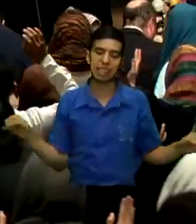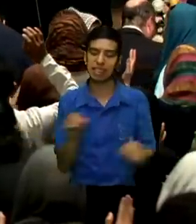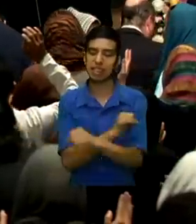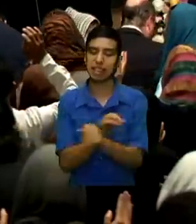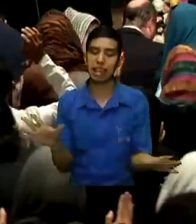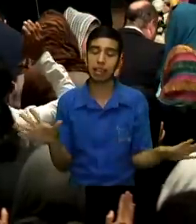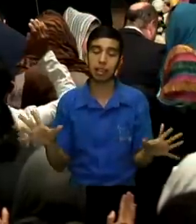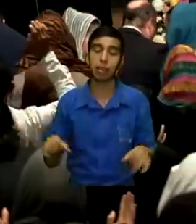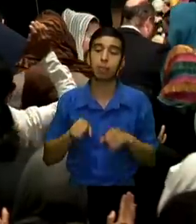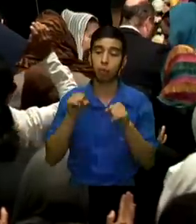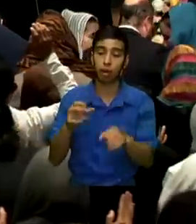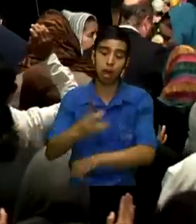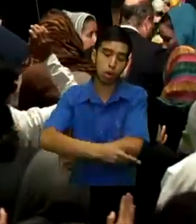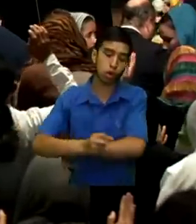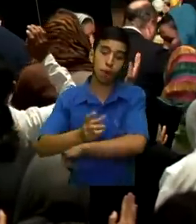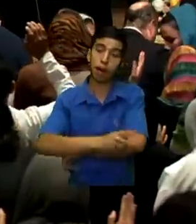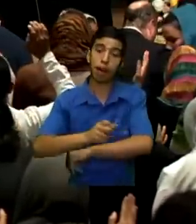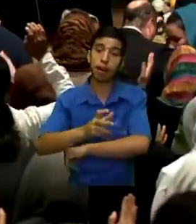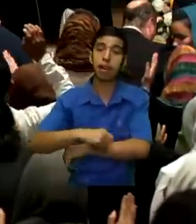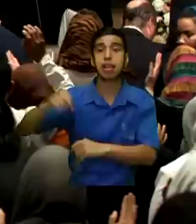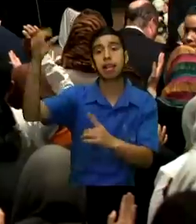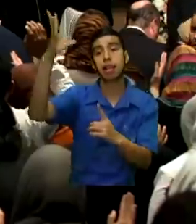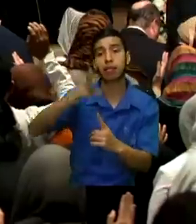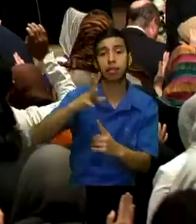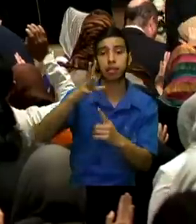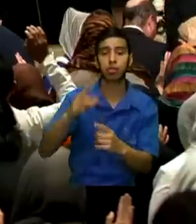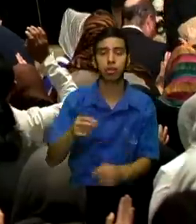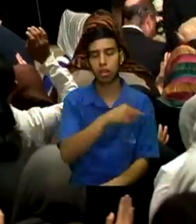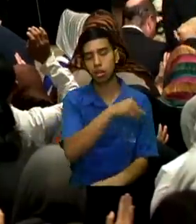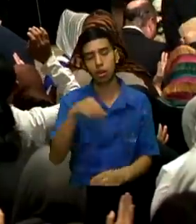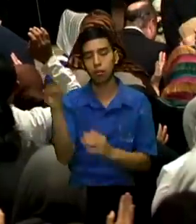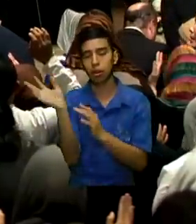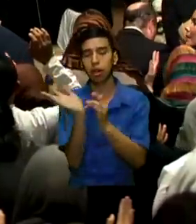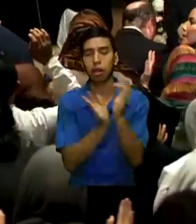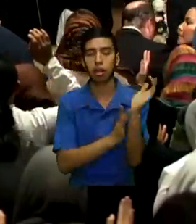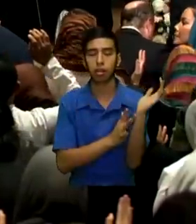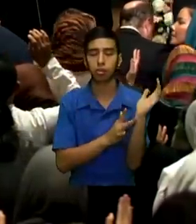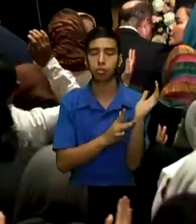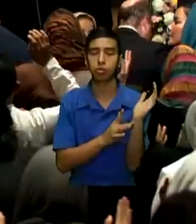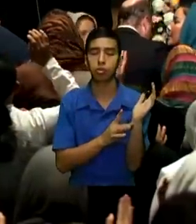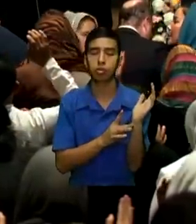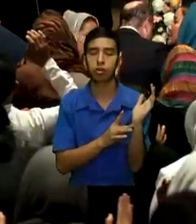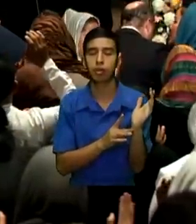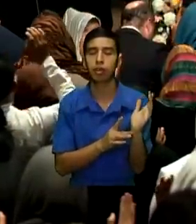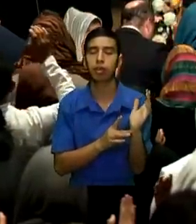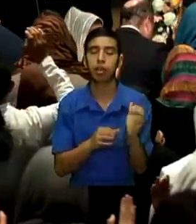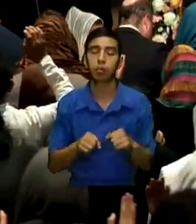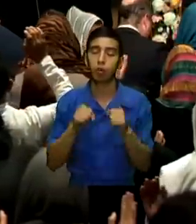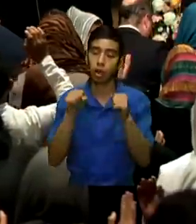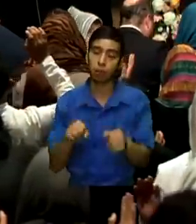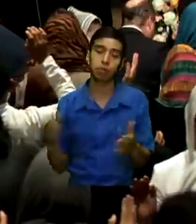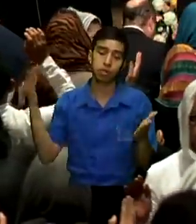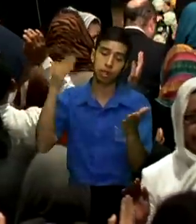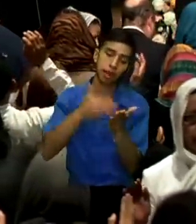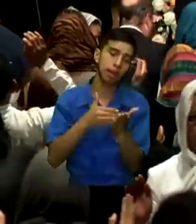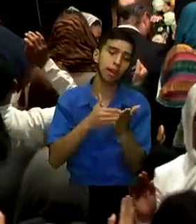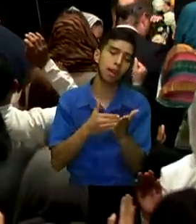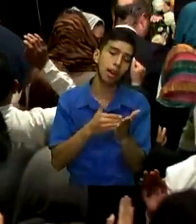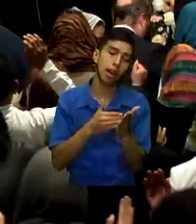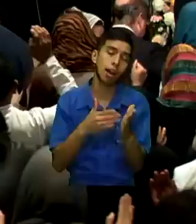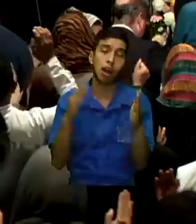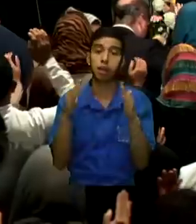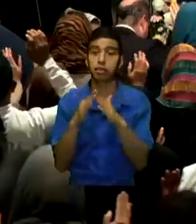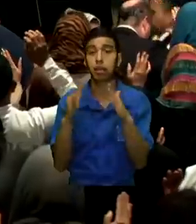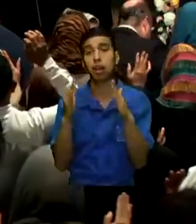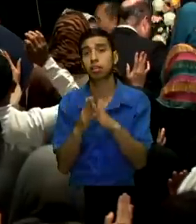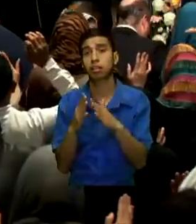que no haya nada ni nadie que les robe su paz y que puedan llegar a sus lugares, Señor, a donde ellos se dirigen, que puedan